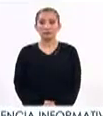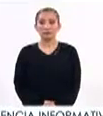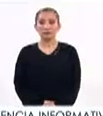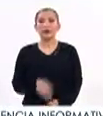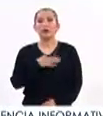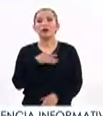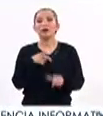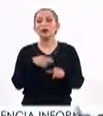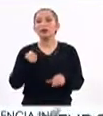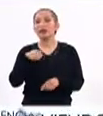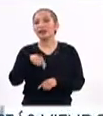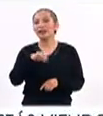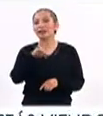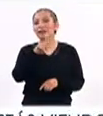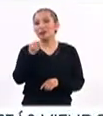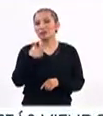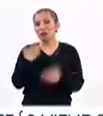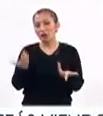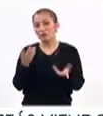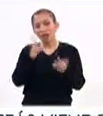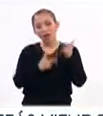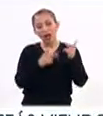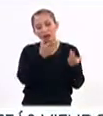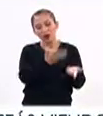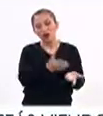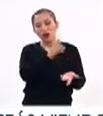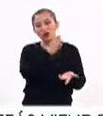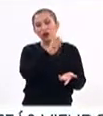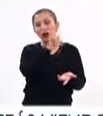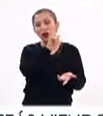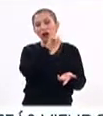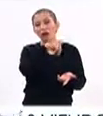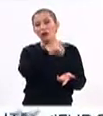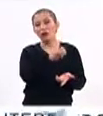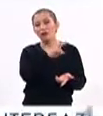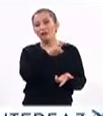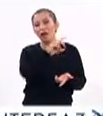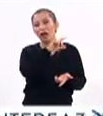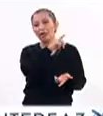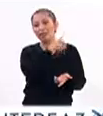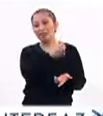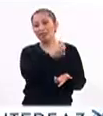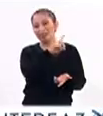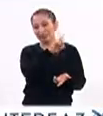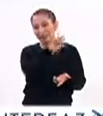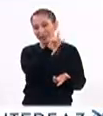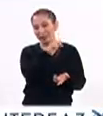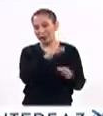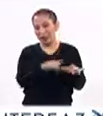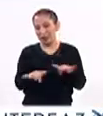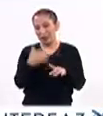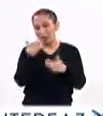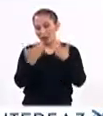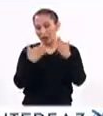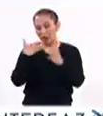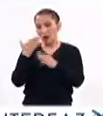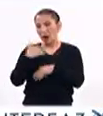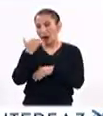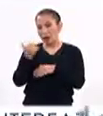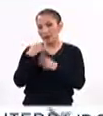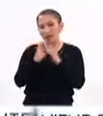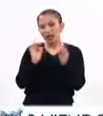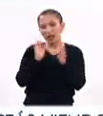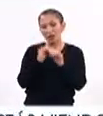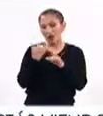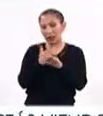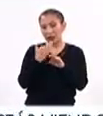Qué bueno que siguen con nosotros en Interfaz porque estamos platicando con Rolando Valdés, pianista, quien actualmente pues está estudiando en Alemania, nos está